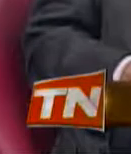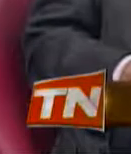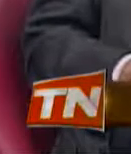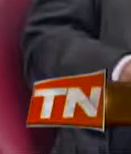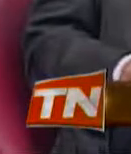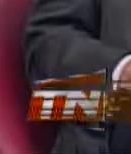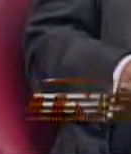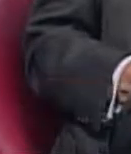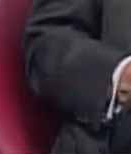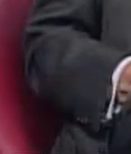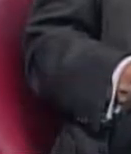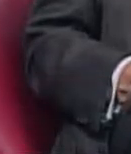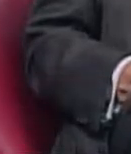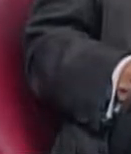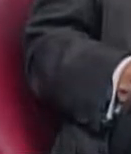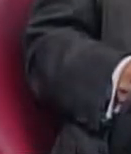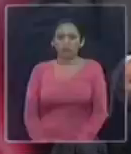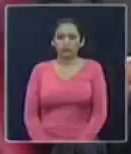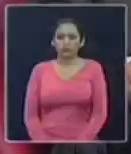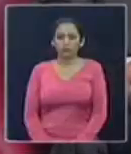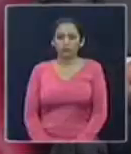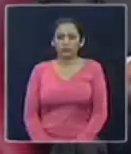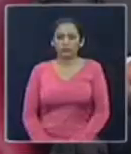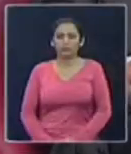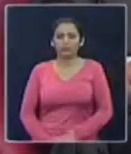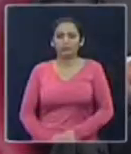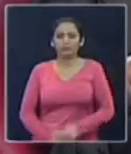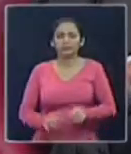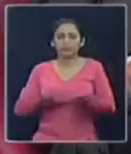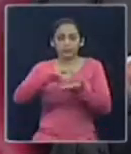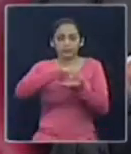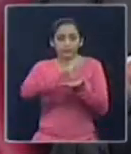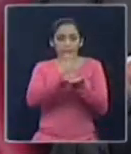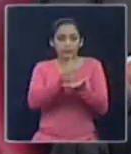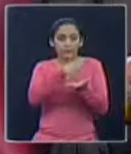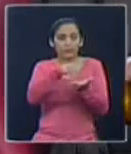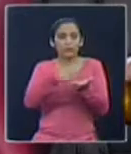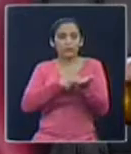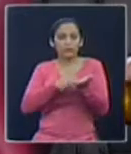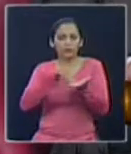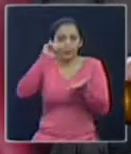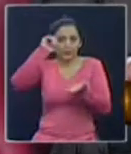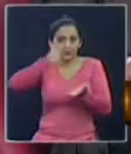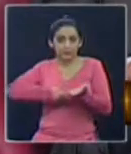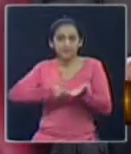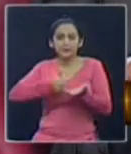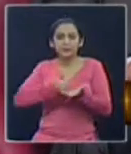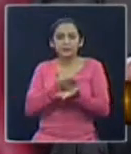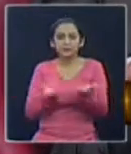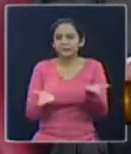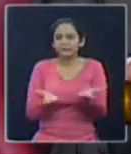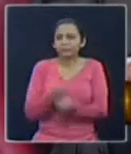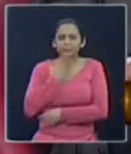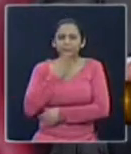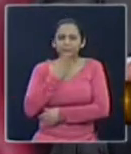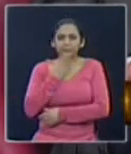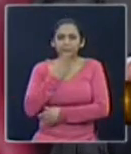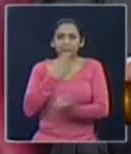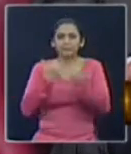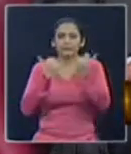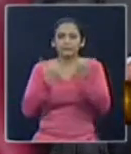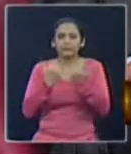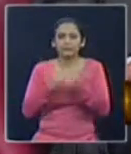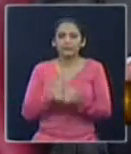Mañana los 137 asambleístas en sesión del Pleno van a tratar el pedido para levantar el fuero de corte